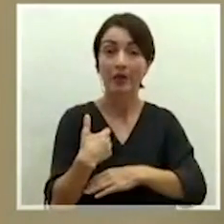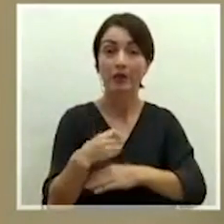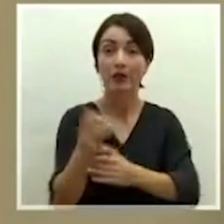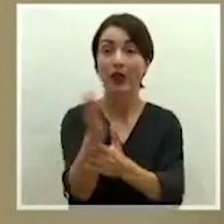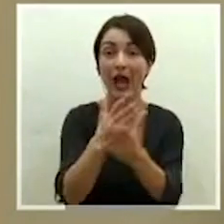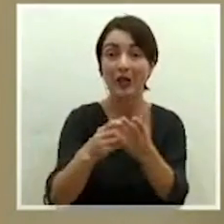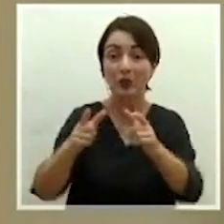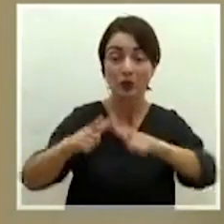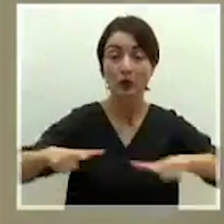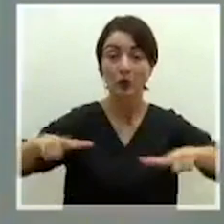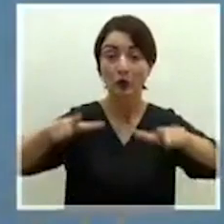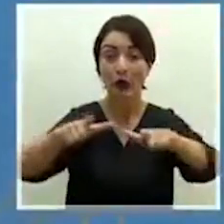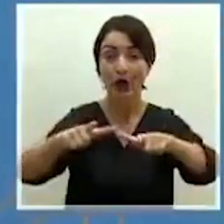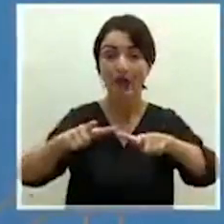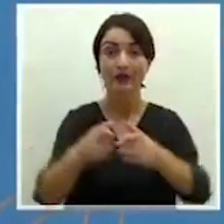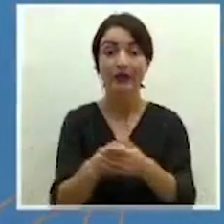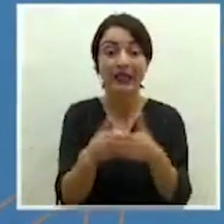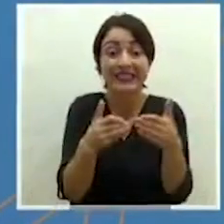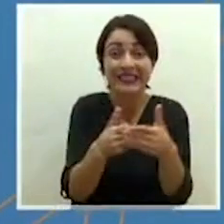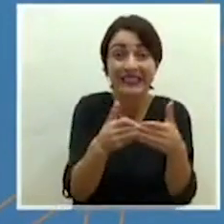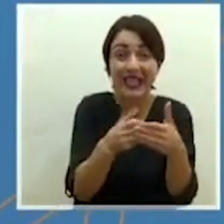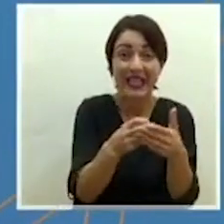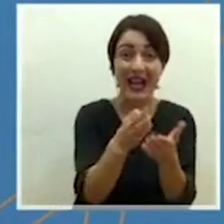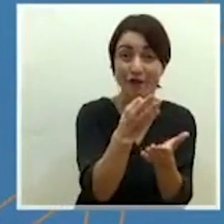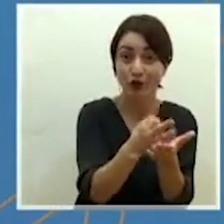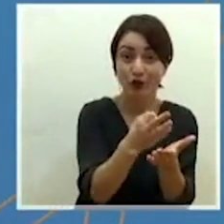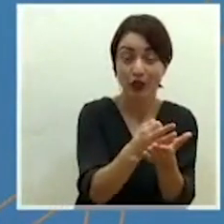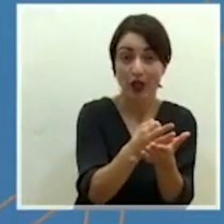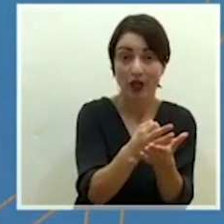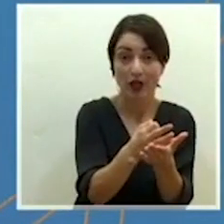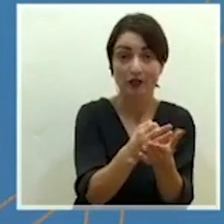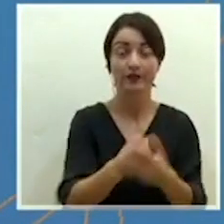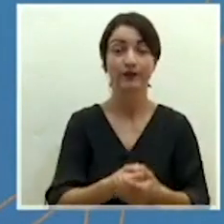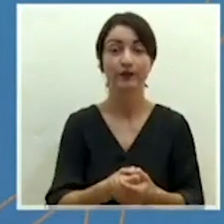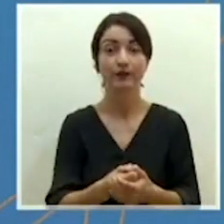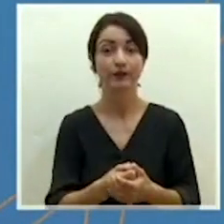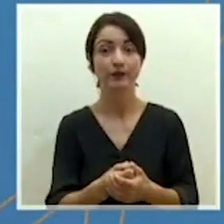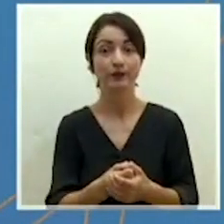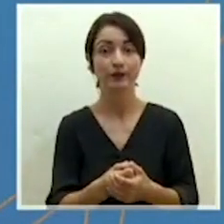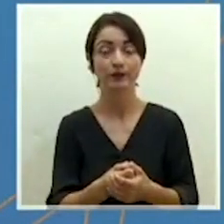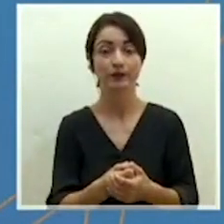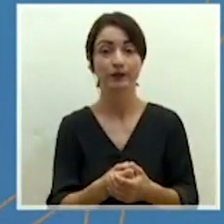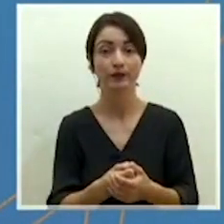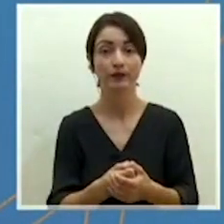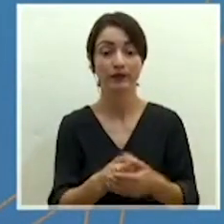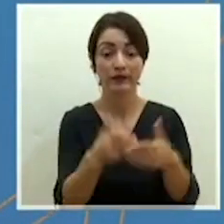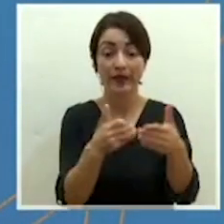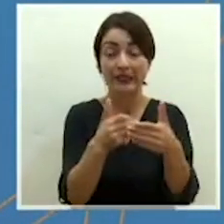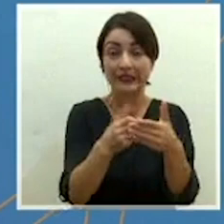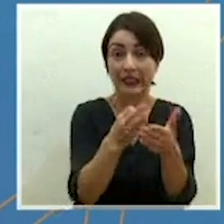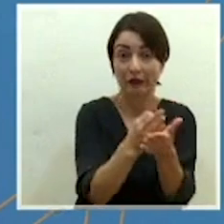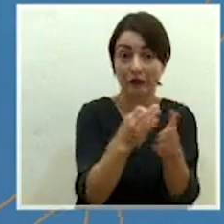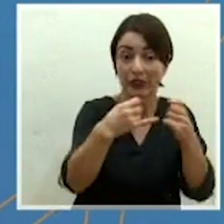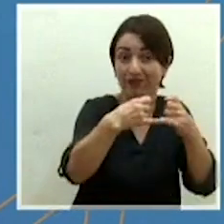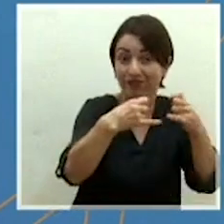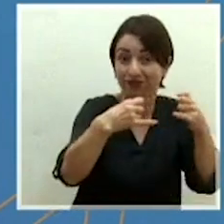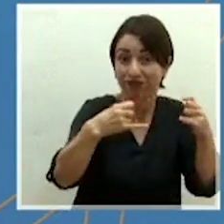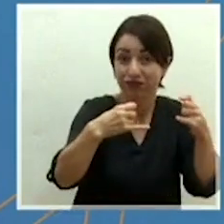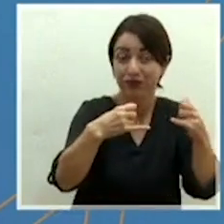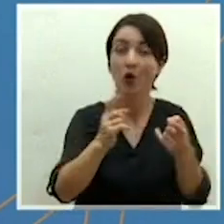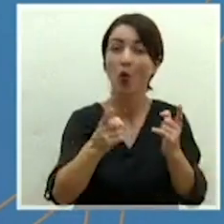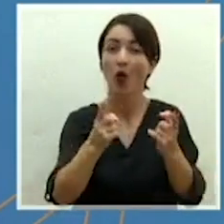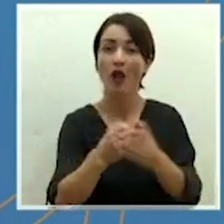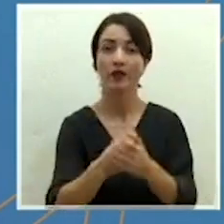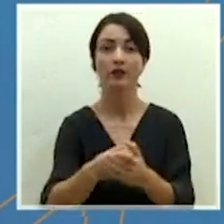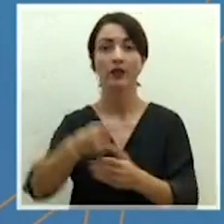distritos en el cordón fronterizo, el siguiente que es ese, exacto, en el cordón fronterizo, que serían